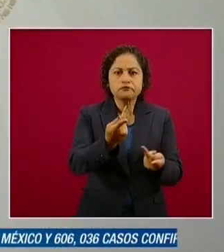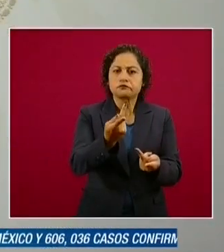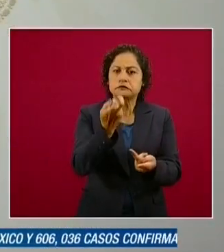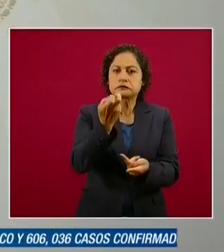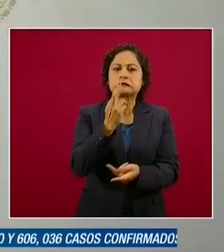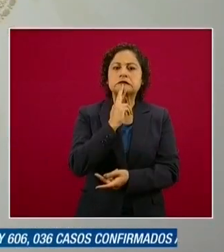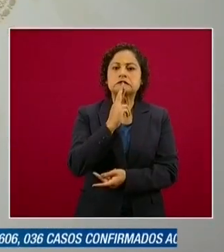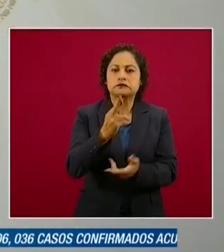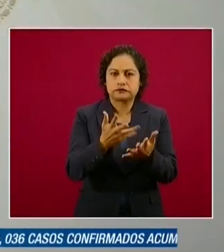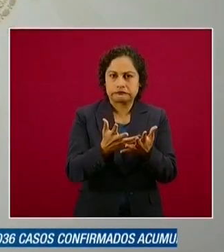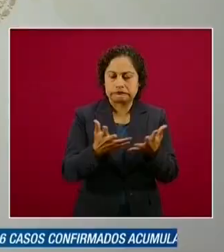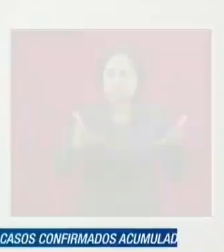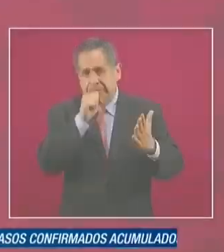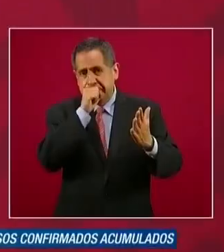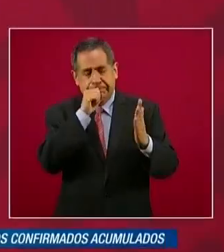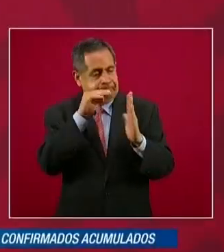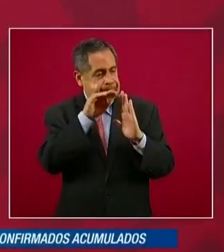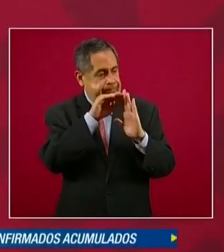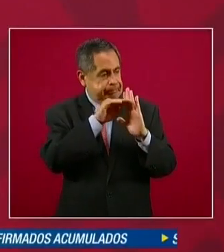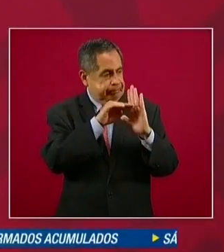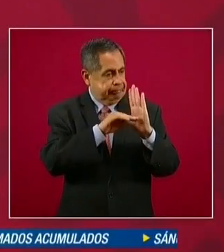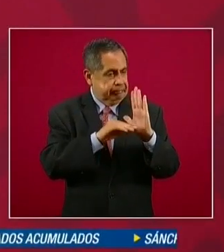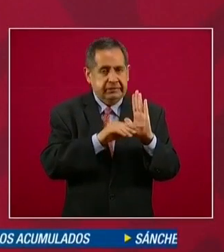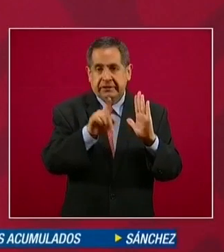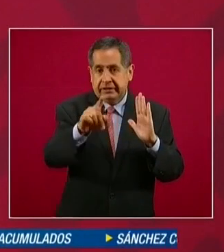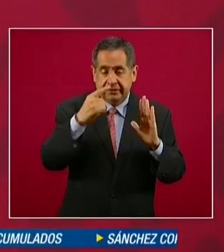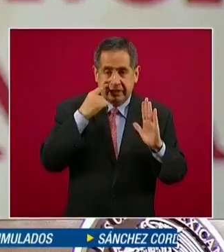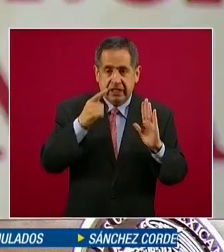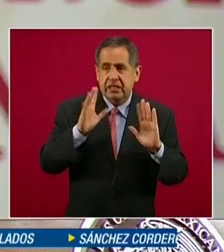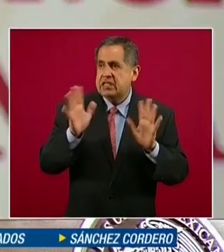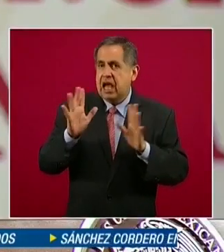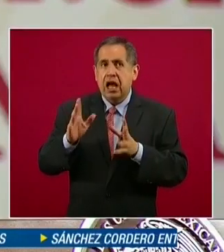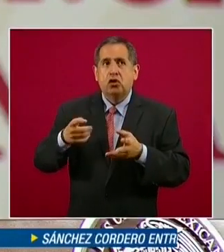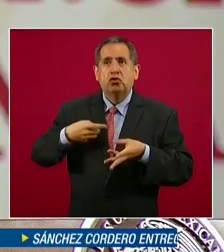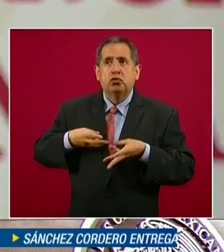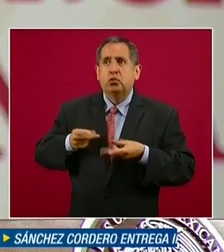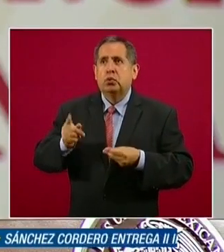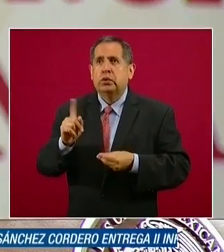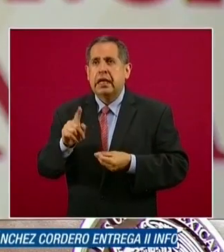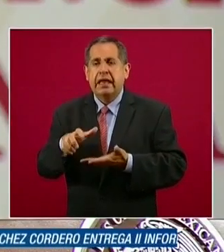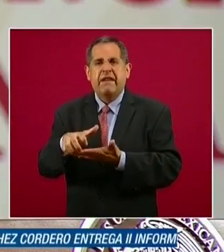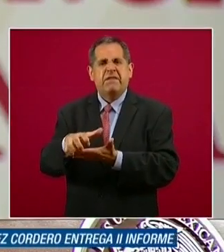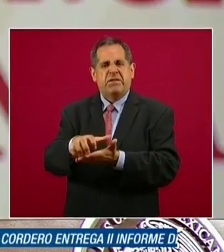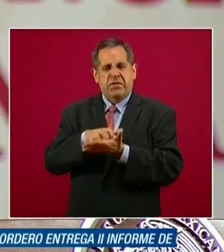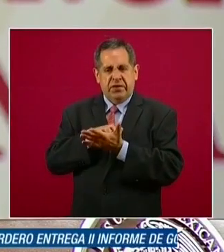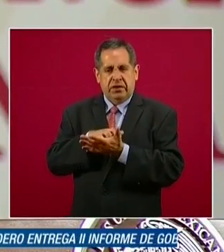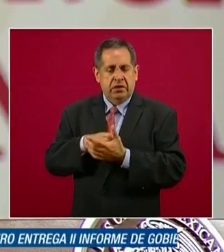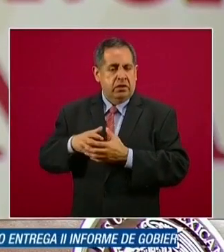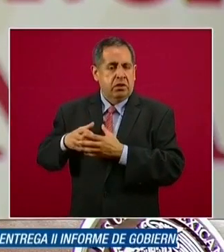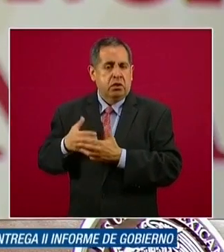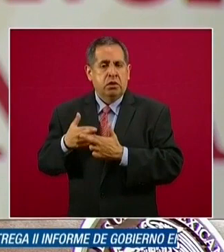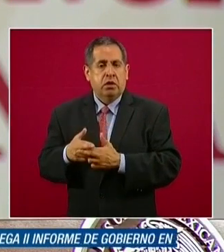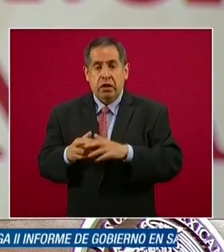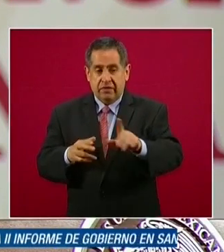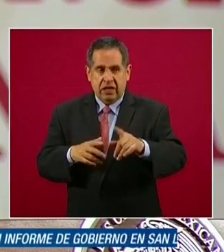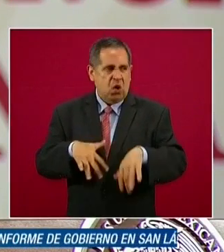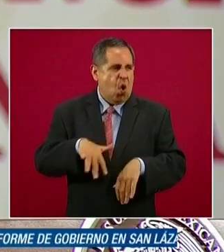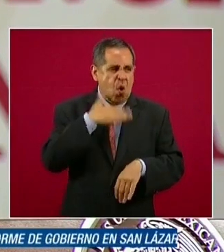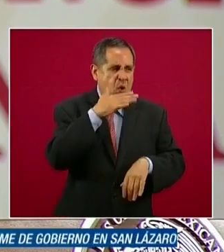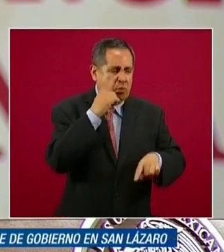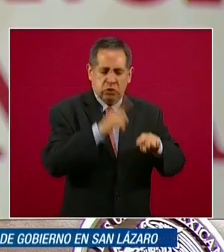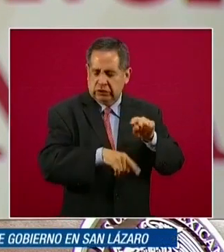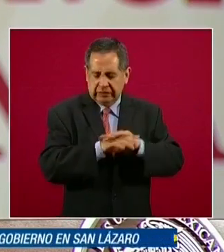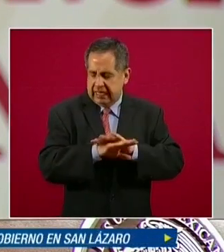y el combate a la corrupción nos hemos ahorrado por no permitir la corrupción